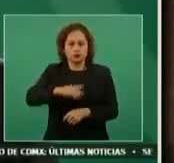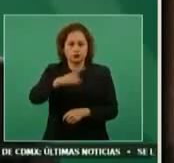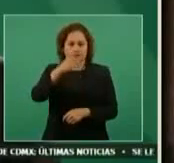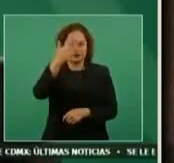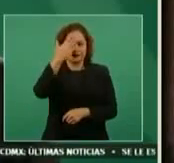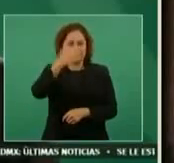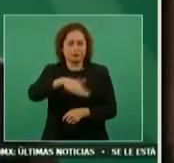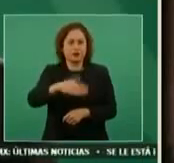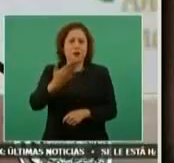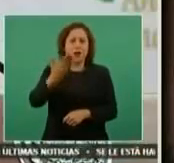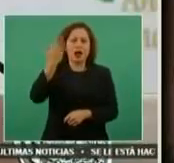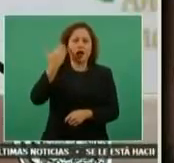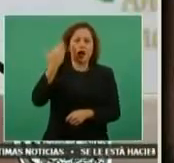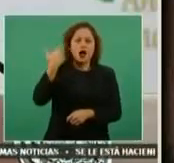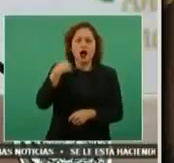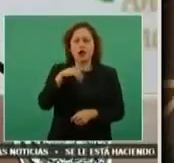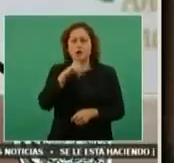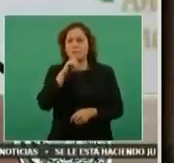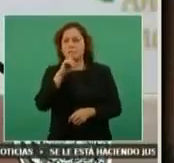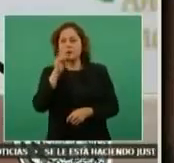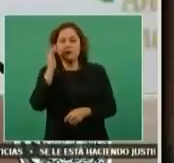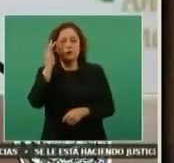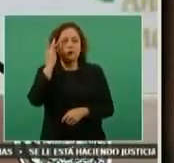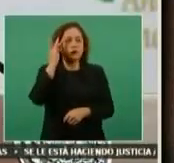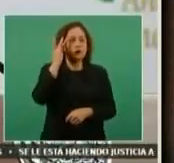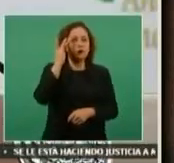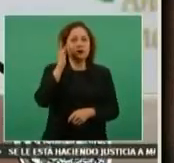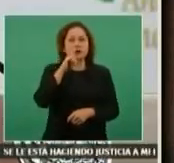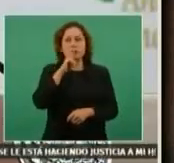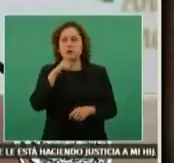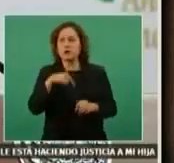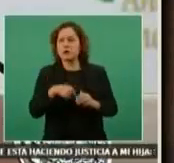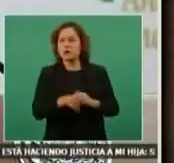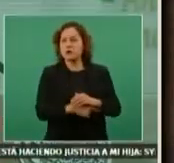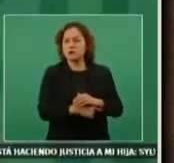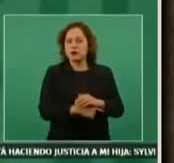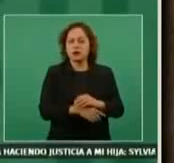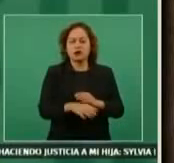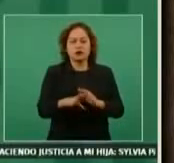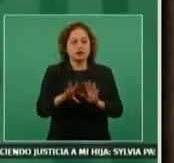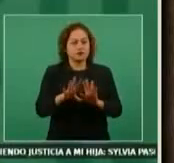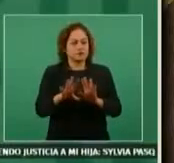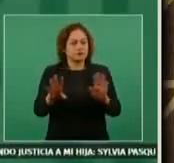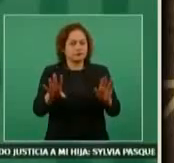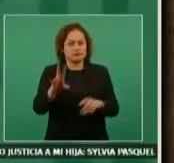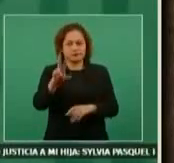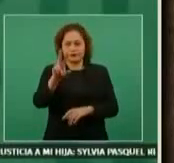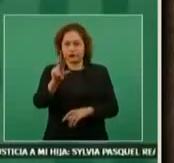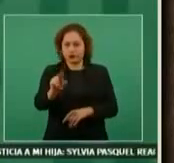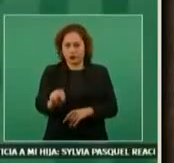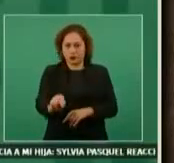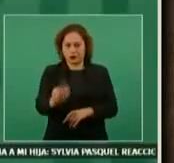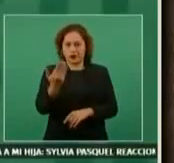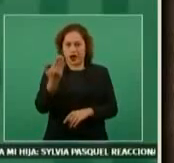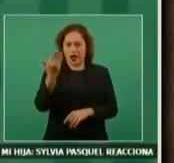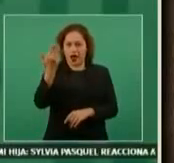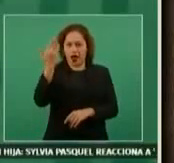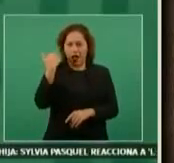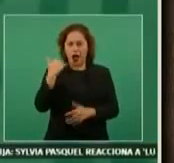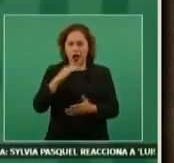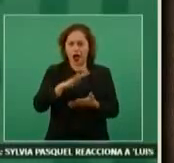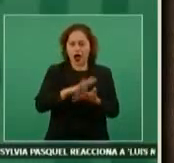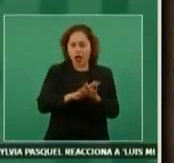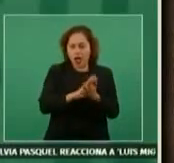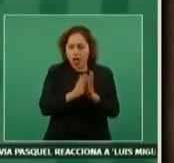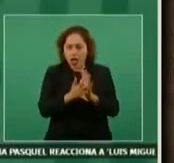Mi novio tóxico, ya lo odio. Aseguró que se realizarán los peritajes e investigaciones necesarios para encontrar a los responsables de lo